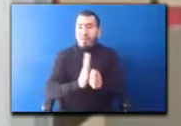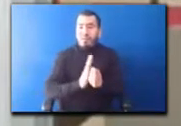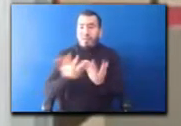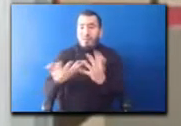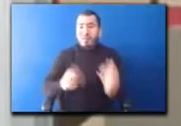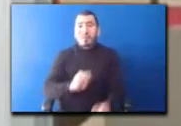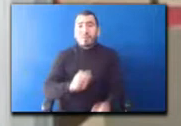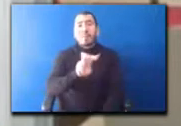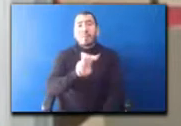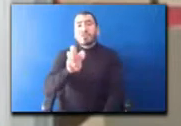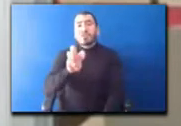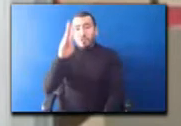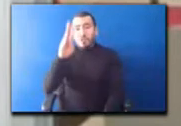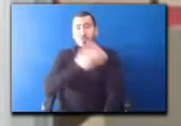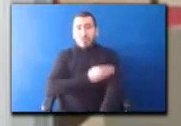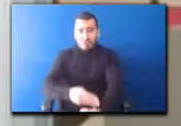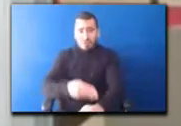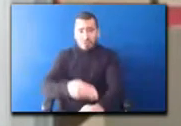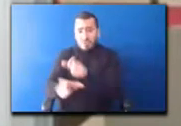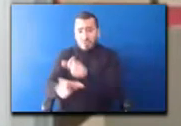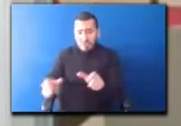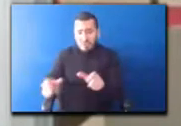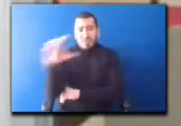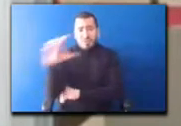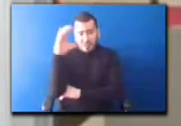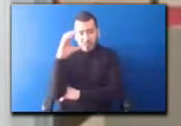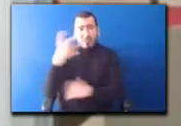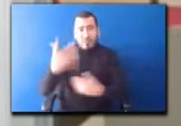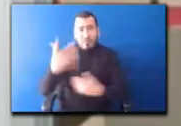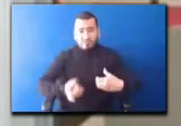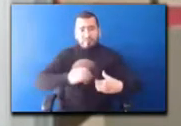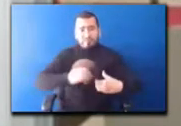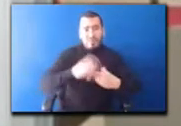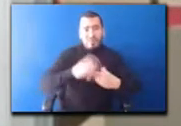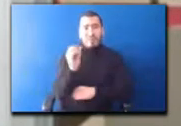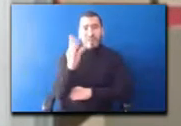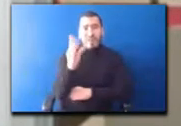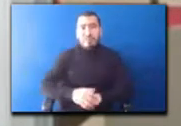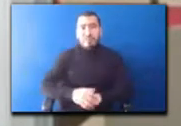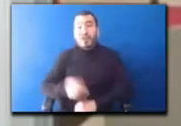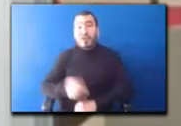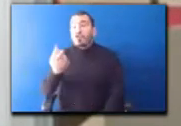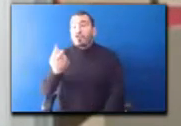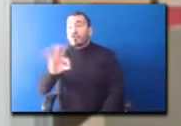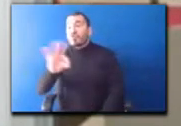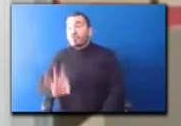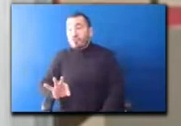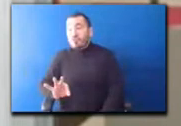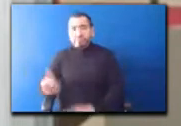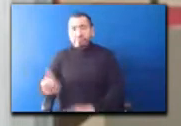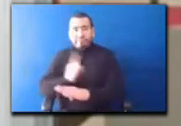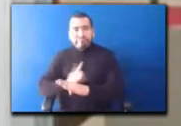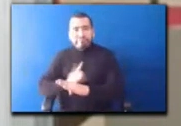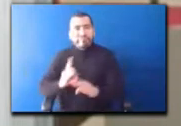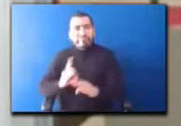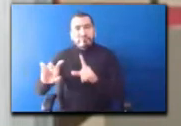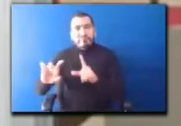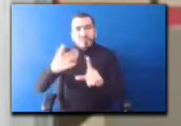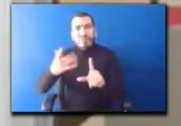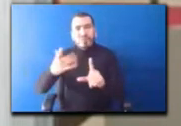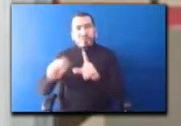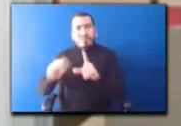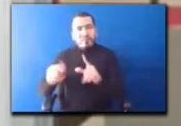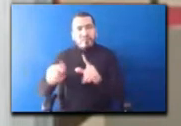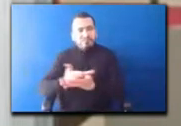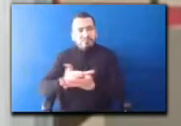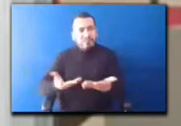están bancarizados y cerca del 12% utilizan medios digitales para operar y hacer